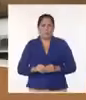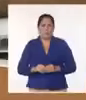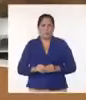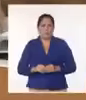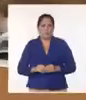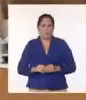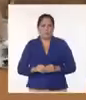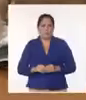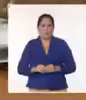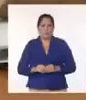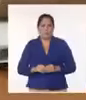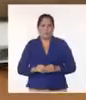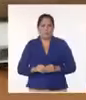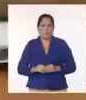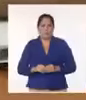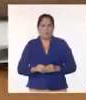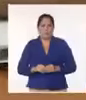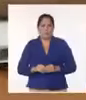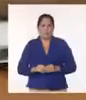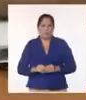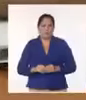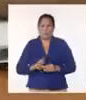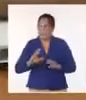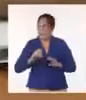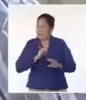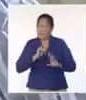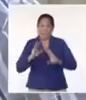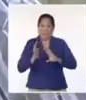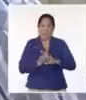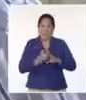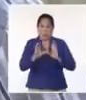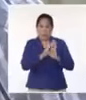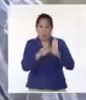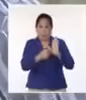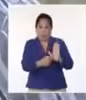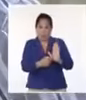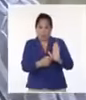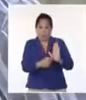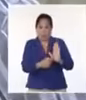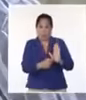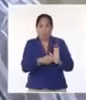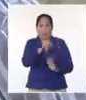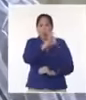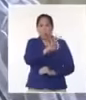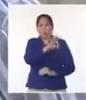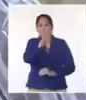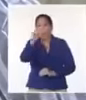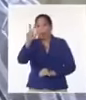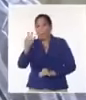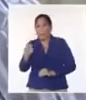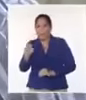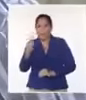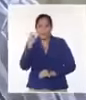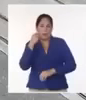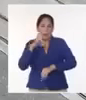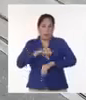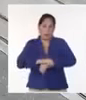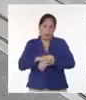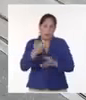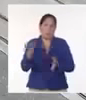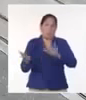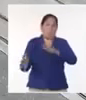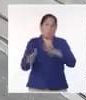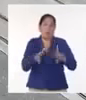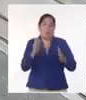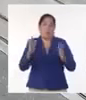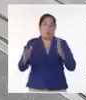contemplamos un marco sancionador a partir de lo establecido en el Código Penal, desde los 8 a los 20 años de sanción de privación de libertad.